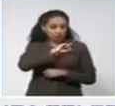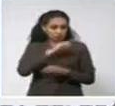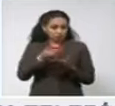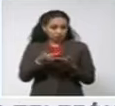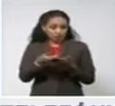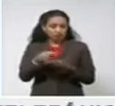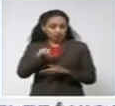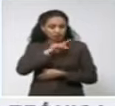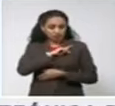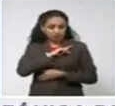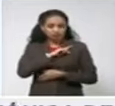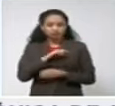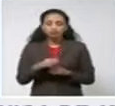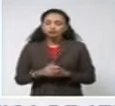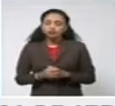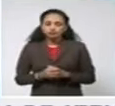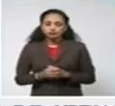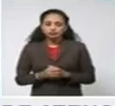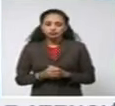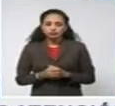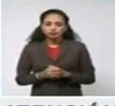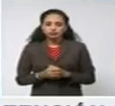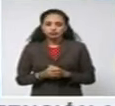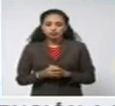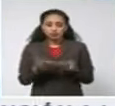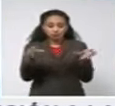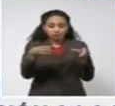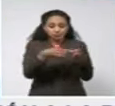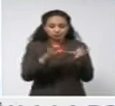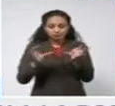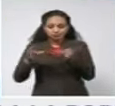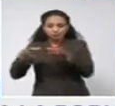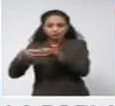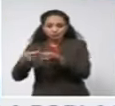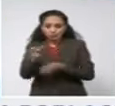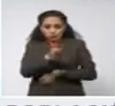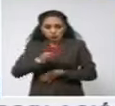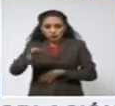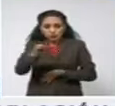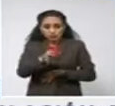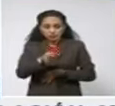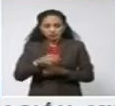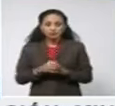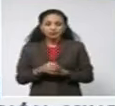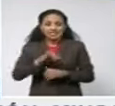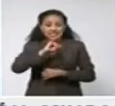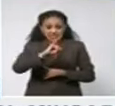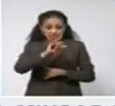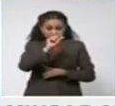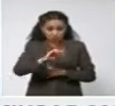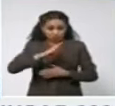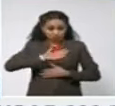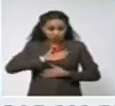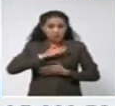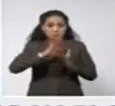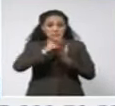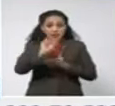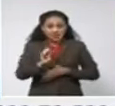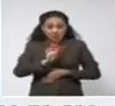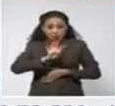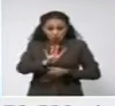Esto, si lo desglosamos por municipio, tenemos que los 6 casos de Mayabeque, 4 son